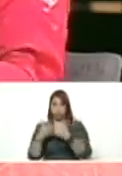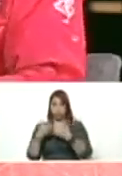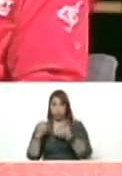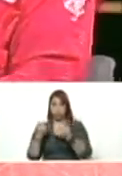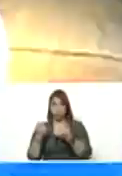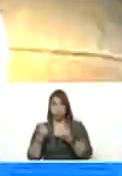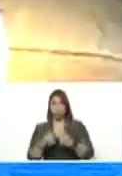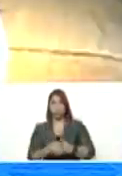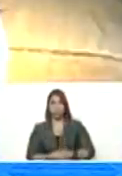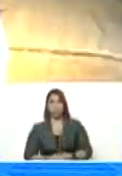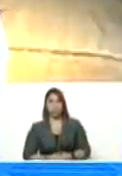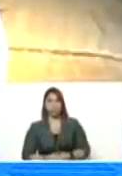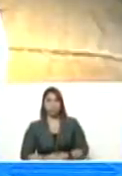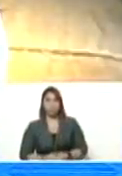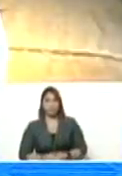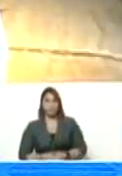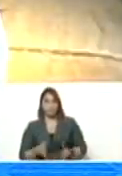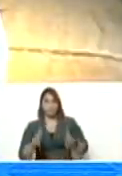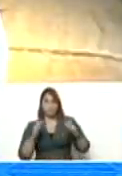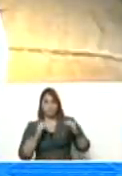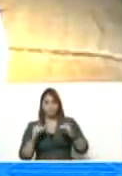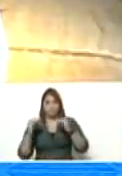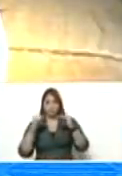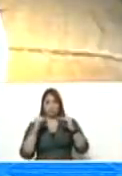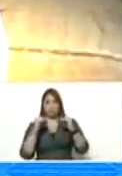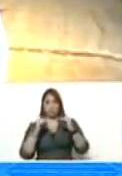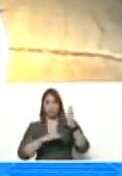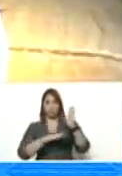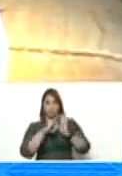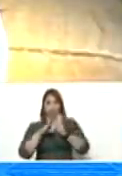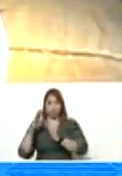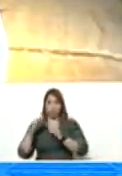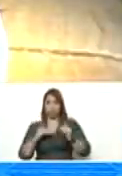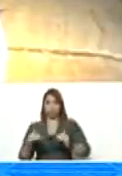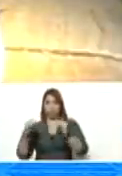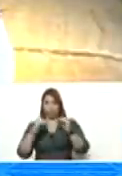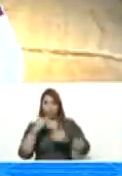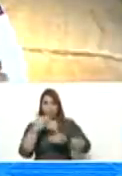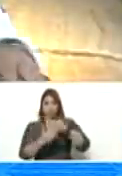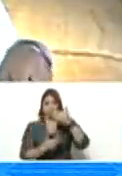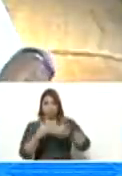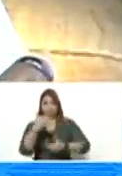presidente. Ganar, ganar, crecer, crecer, avanzar.